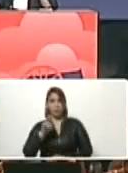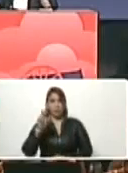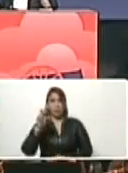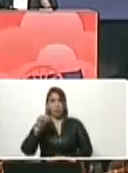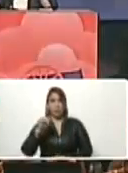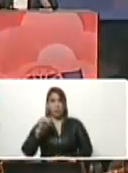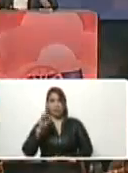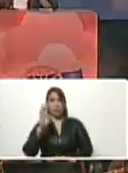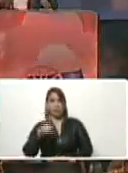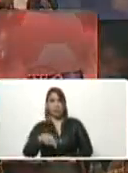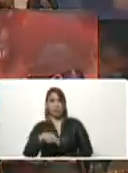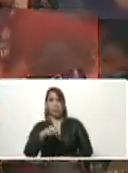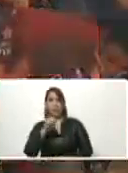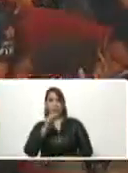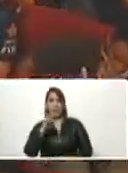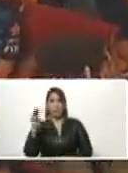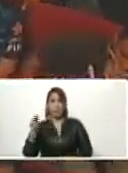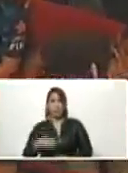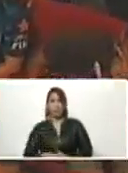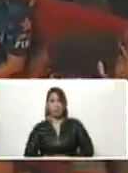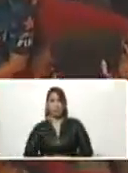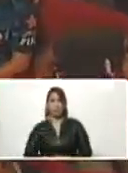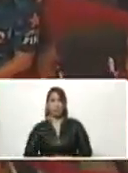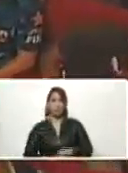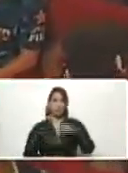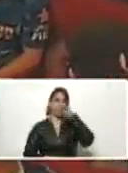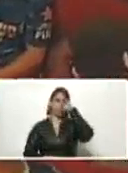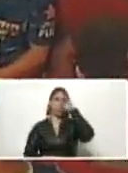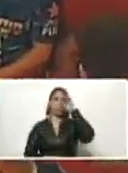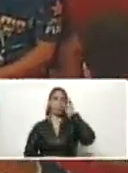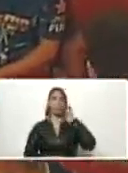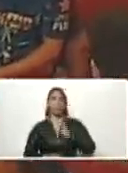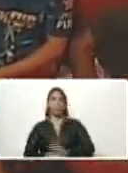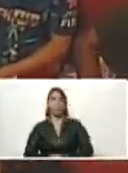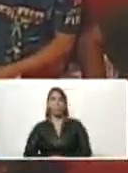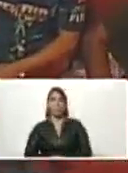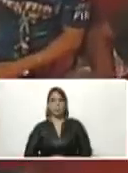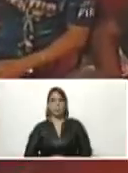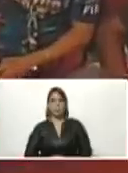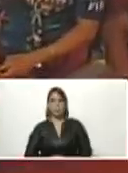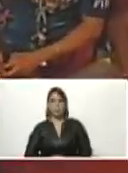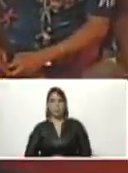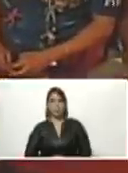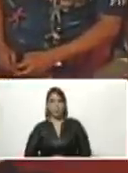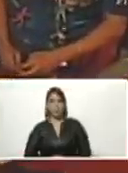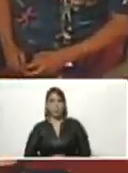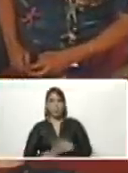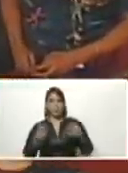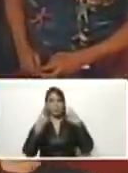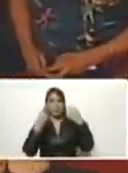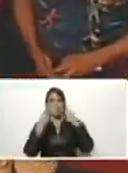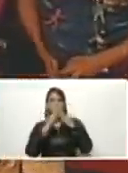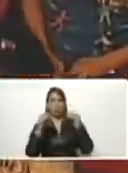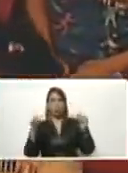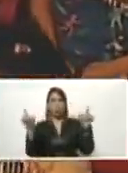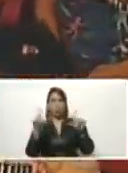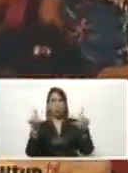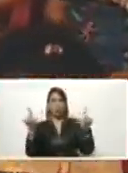App también. Así que, y bueno, por la cadena de televisión nos ven por todas las